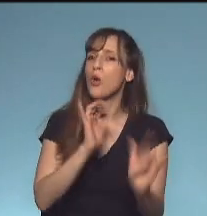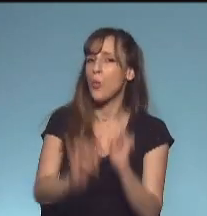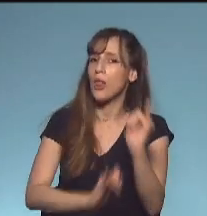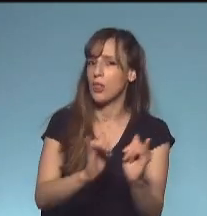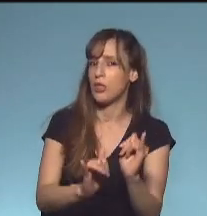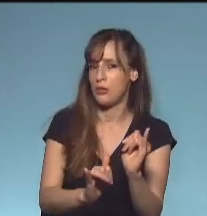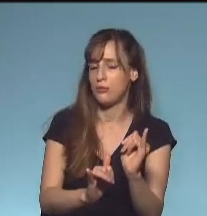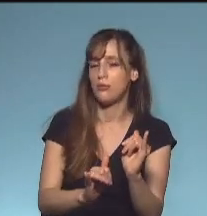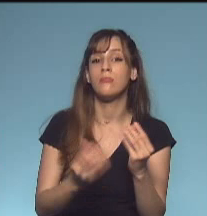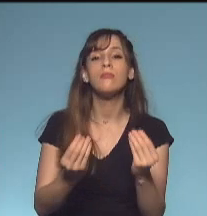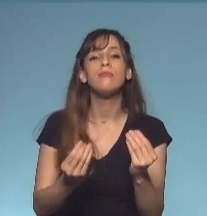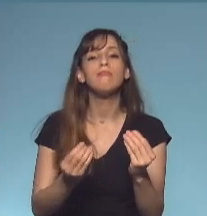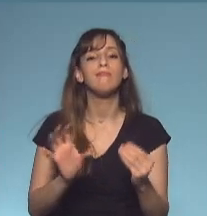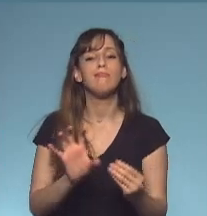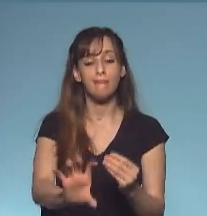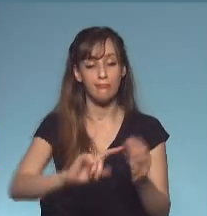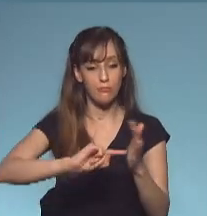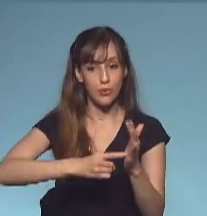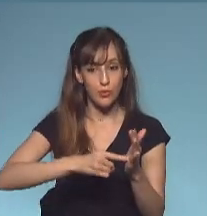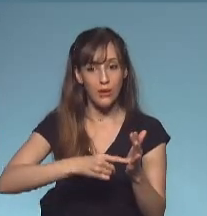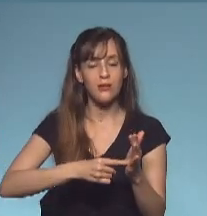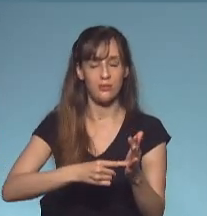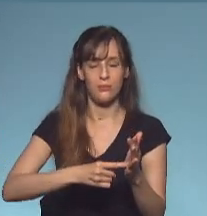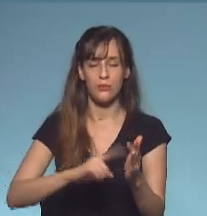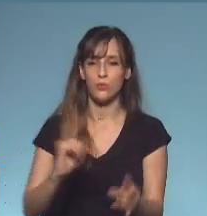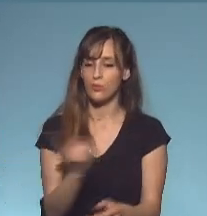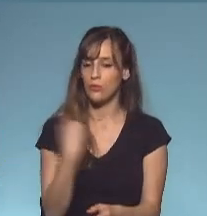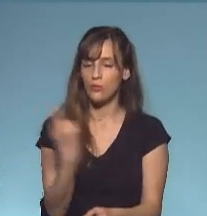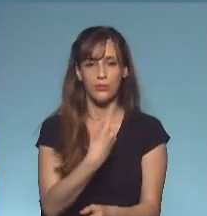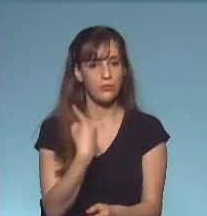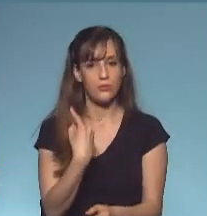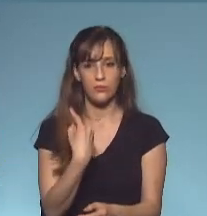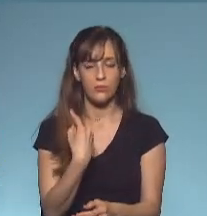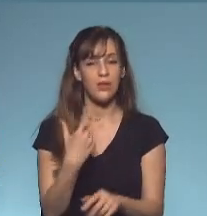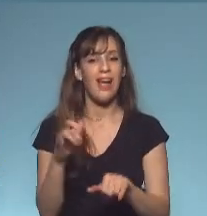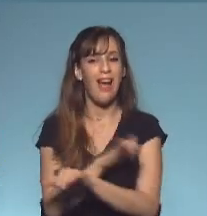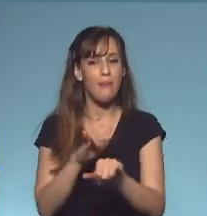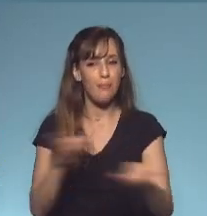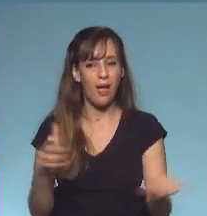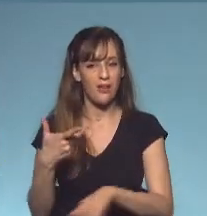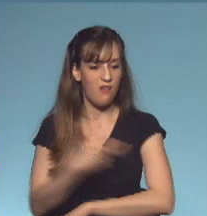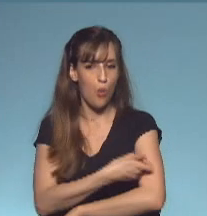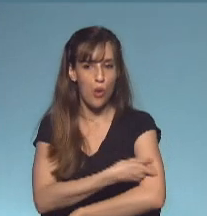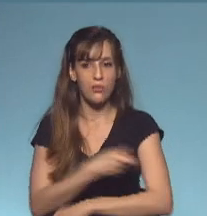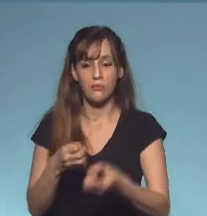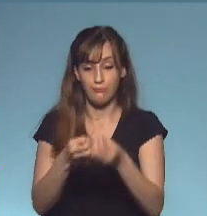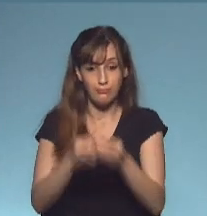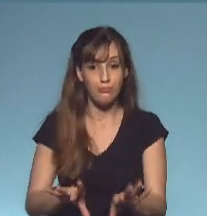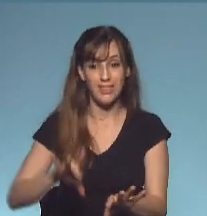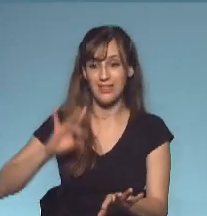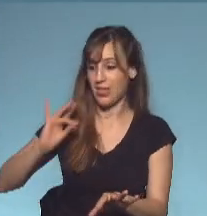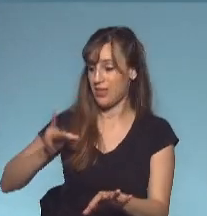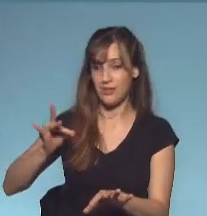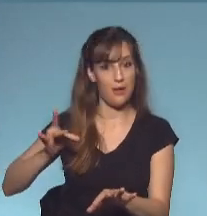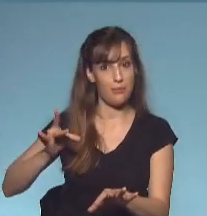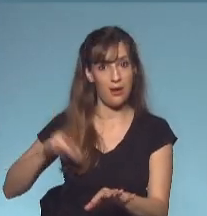decir también que en la provincia de Buenos Aires venimos realizando la campaña de vacunación desde el mes de diciembre, más grande